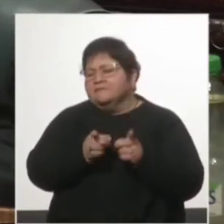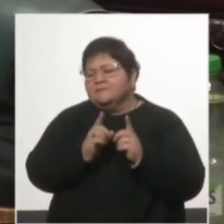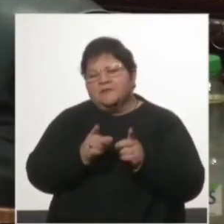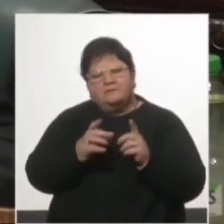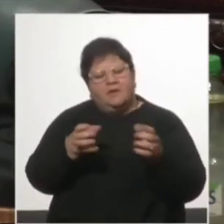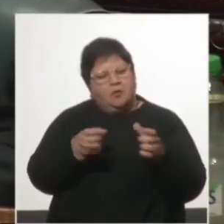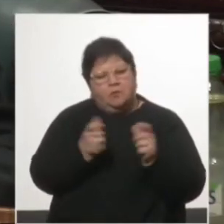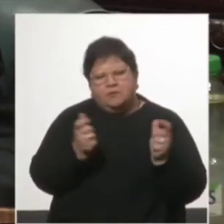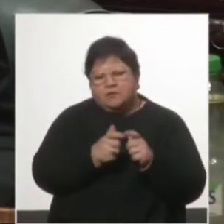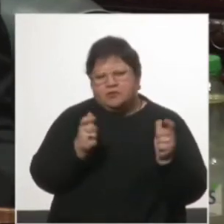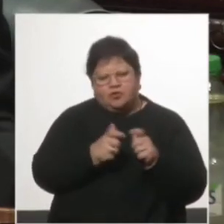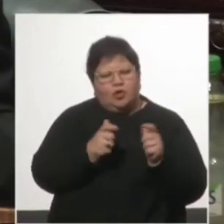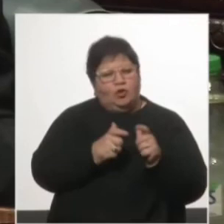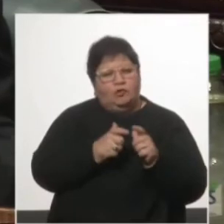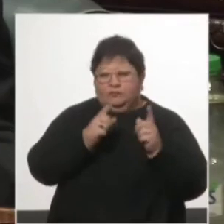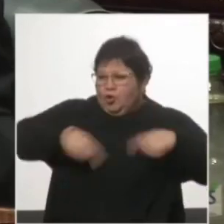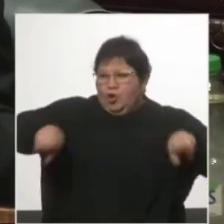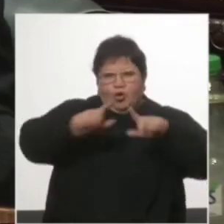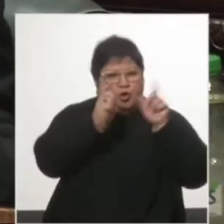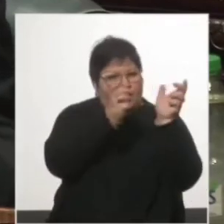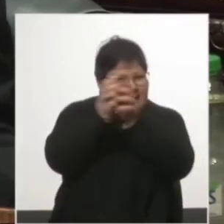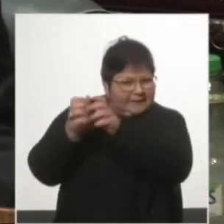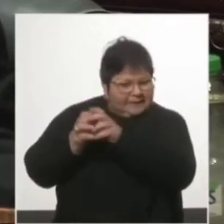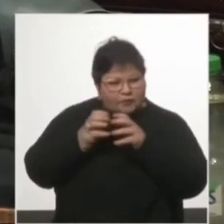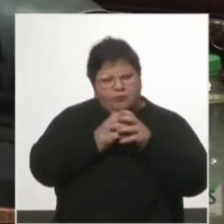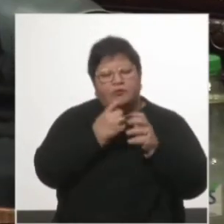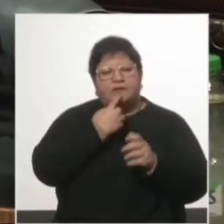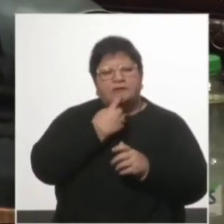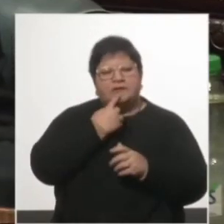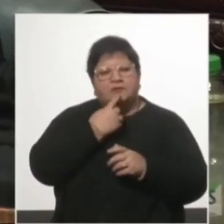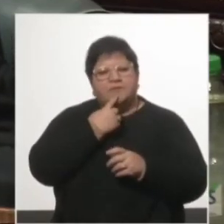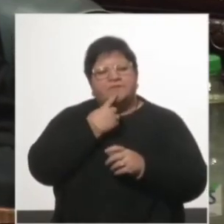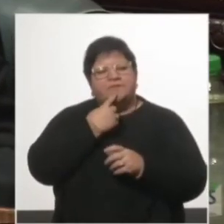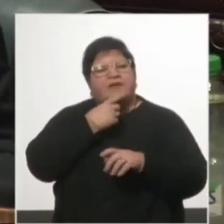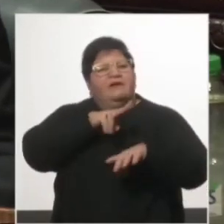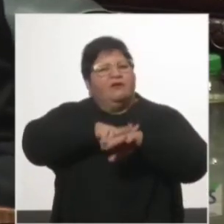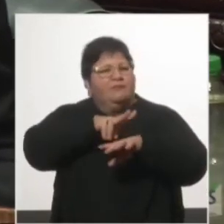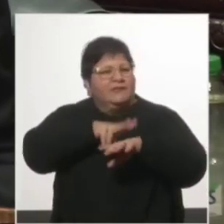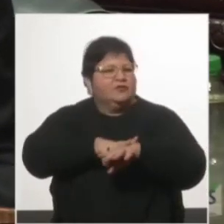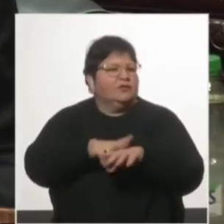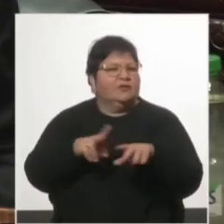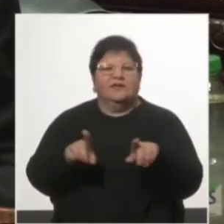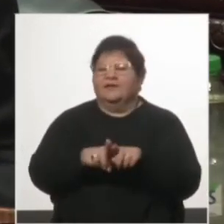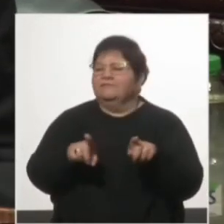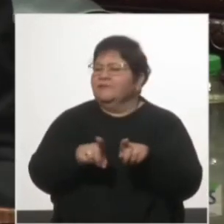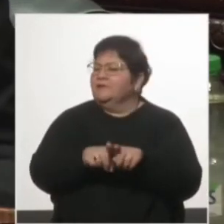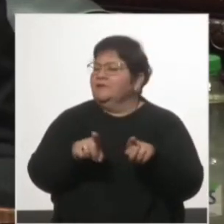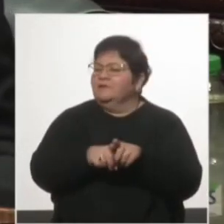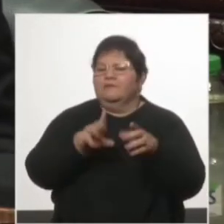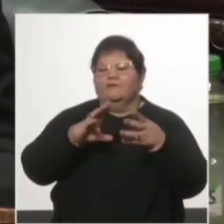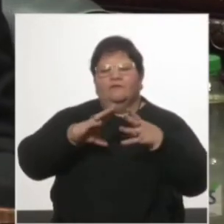los partidos políticos, hacer recomendaciones en la misma dirección.